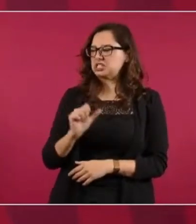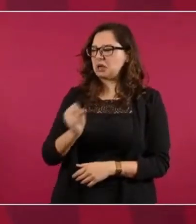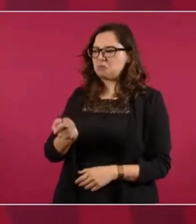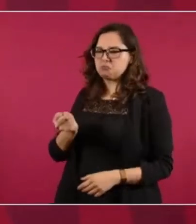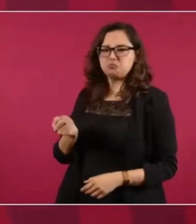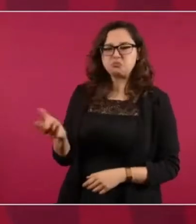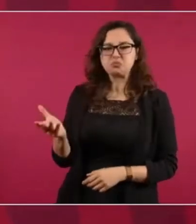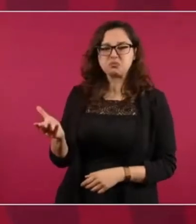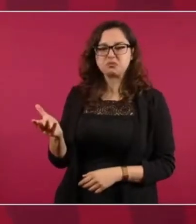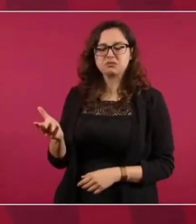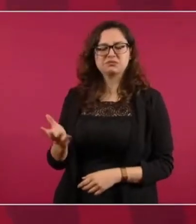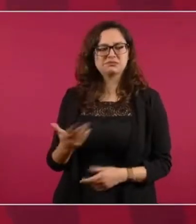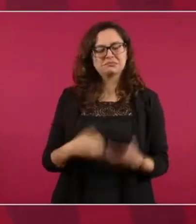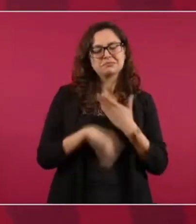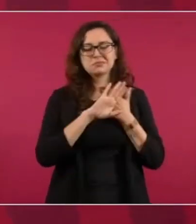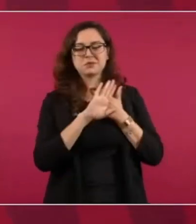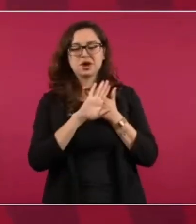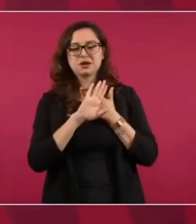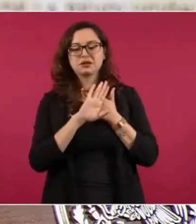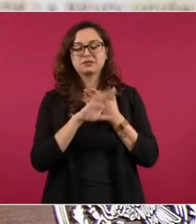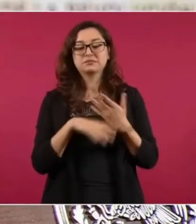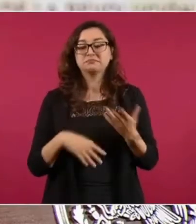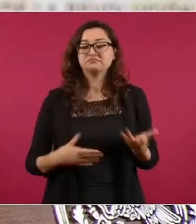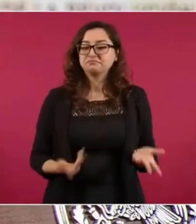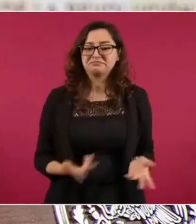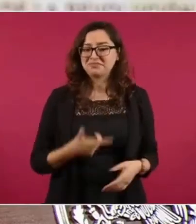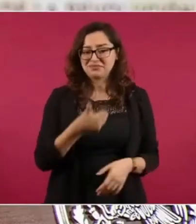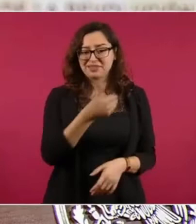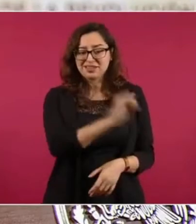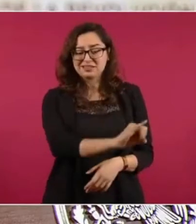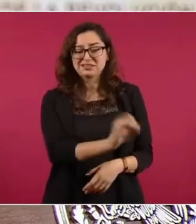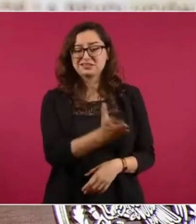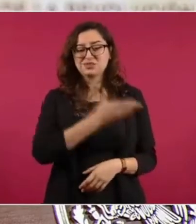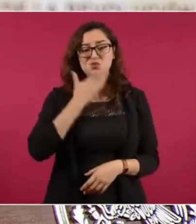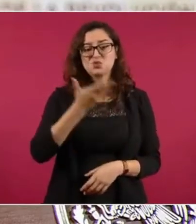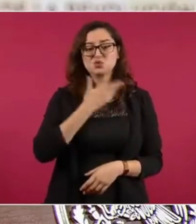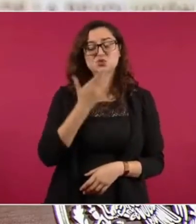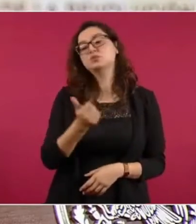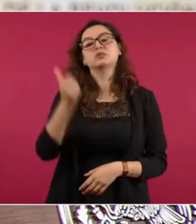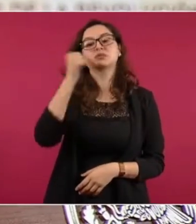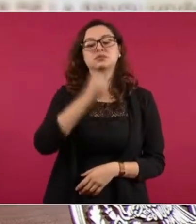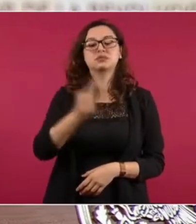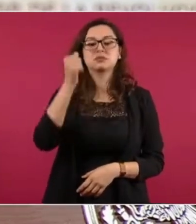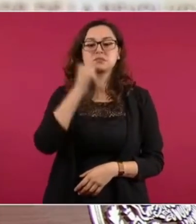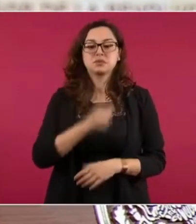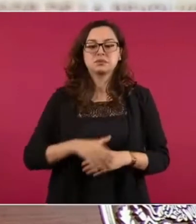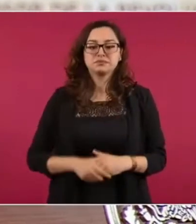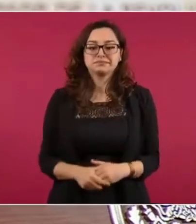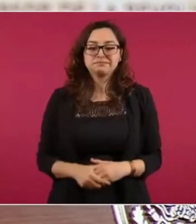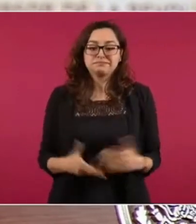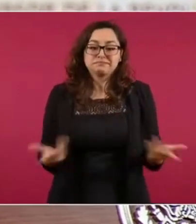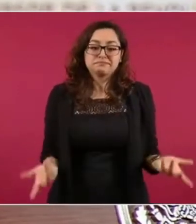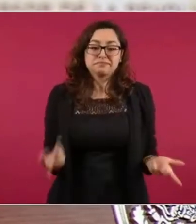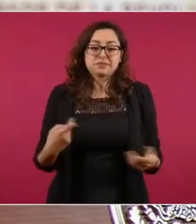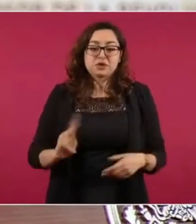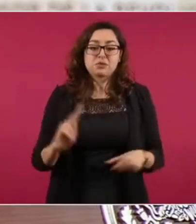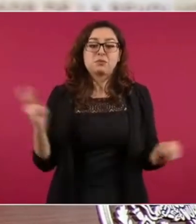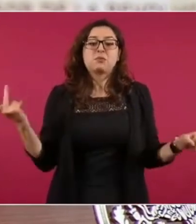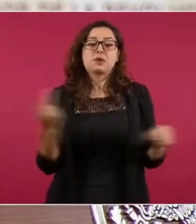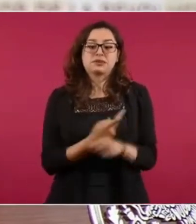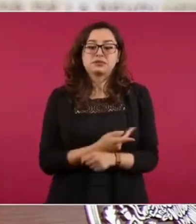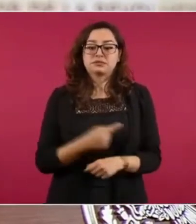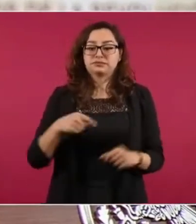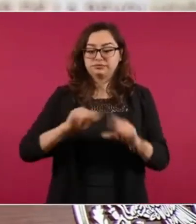para mí lo que ha sucedido siempre en México y en el mundo es que hay dos corrientes de